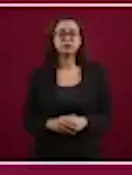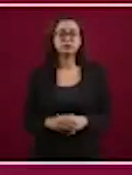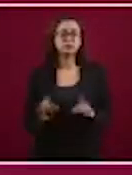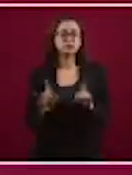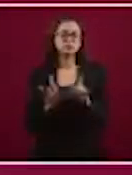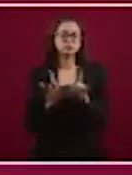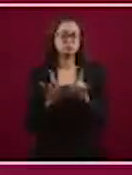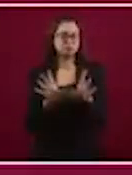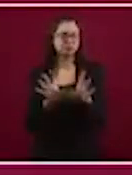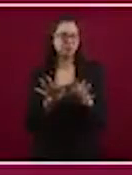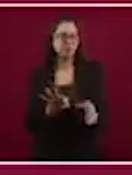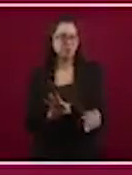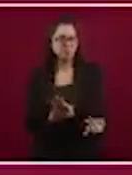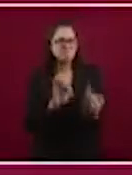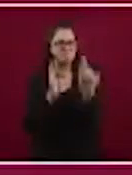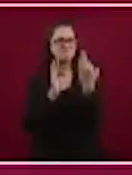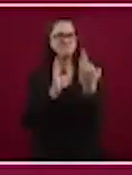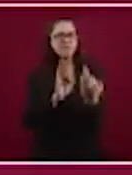encuentran frente a frente,